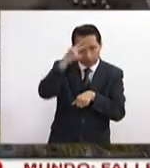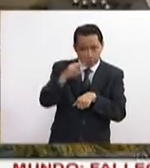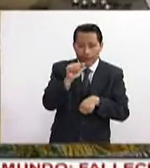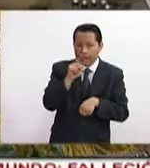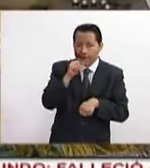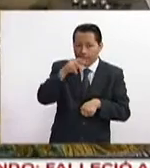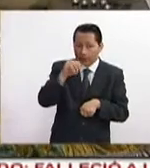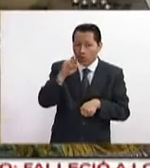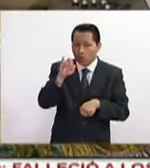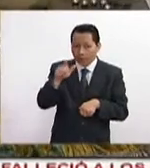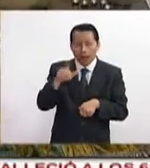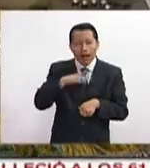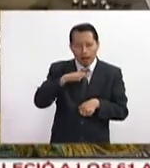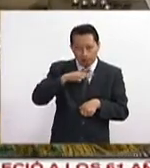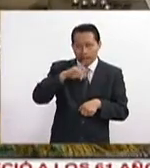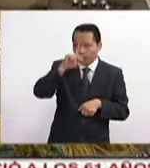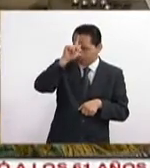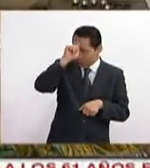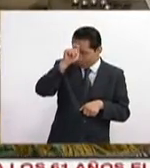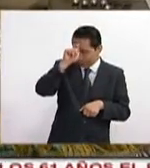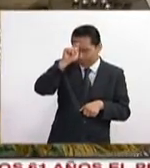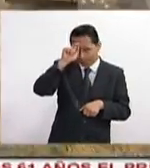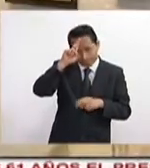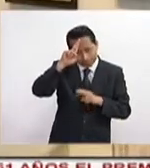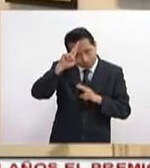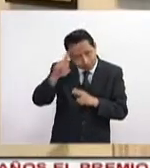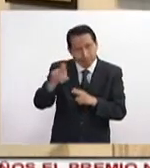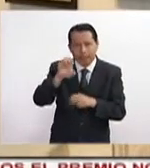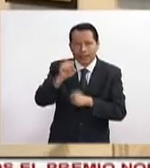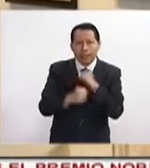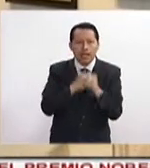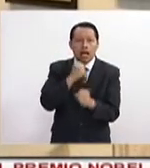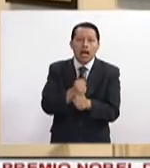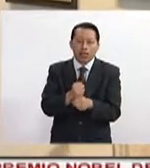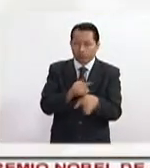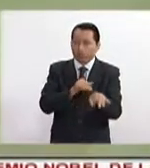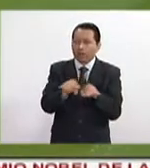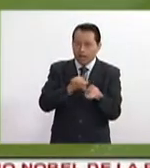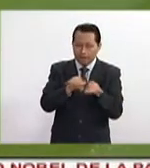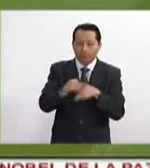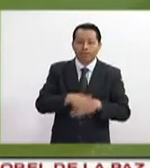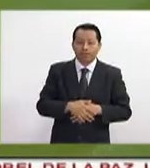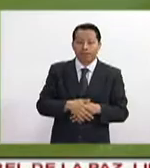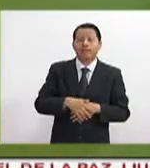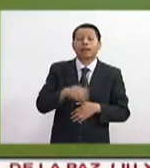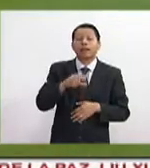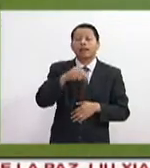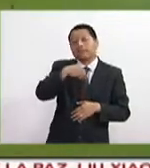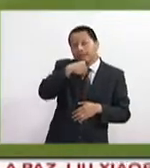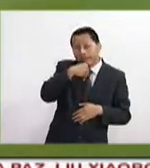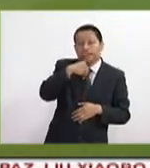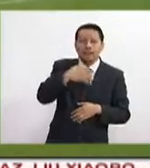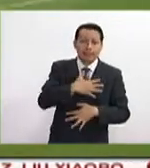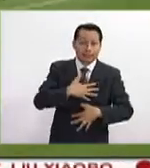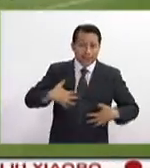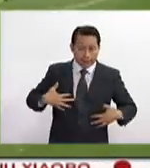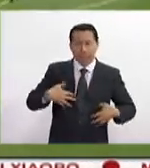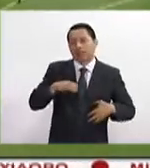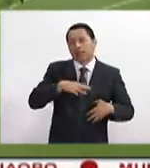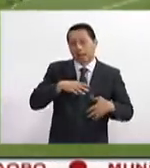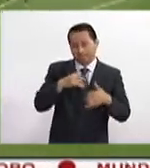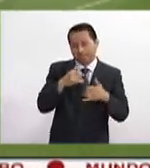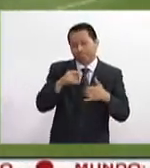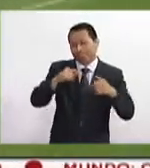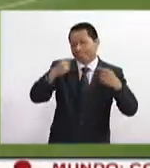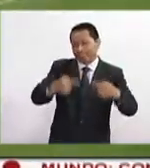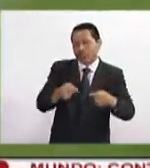Adriana Roel recibió un homenaje por sus 60 años de trayectoria en los escenarios. Chivas y Tigres disputarán el campeón de campeones